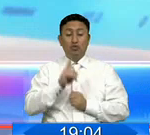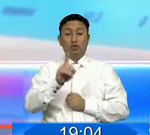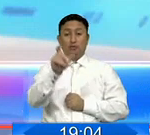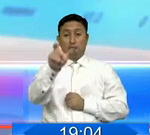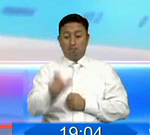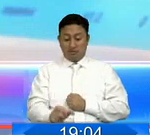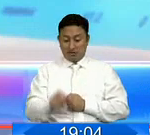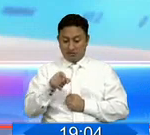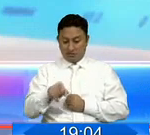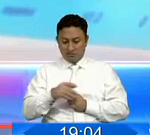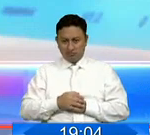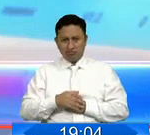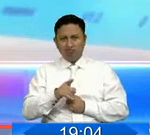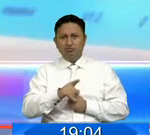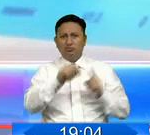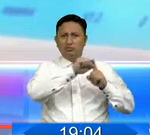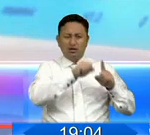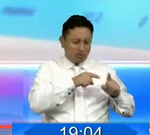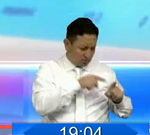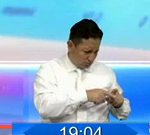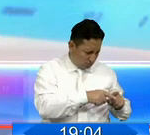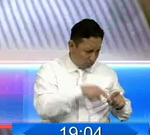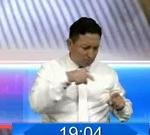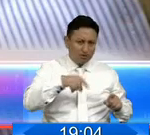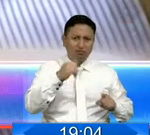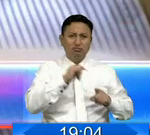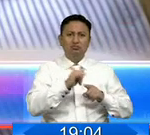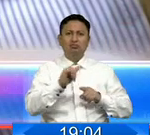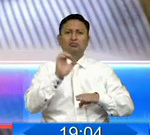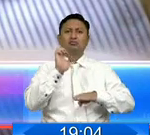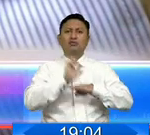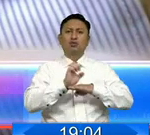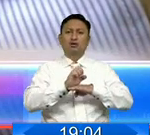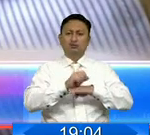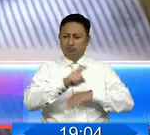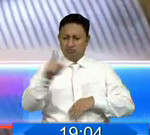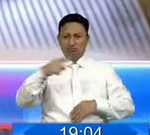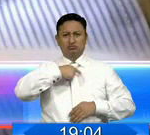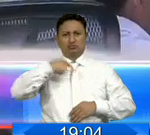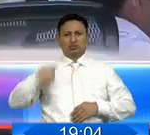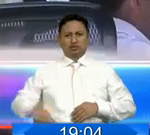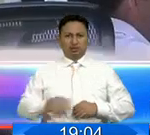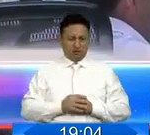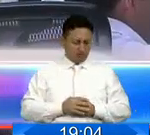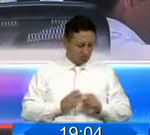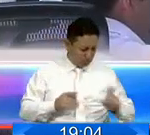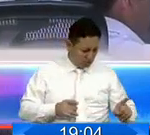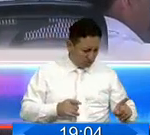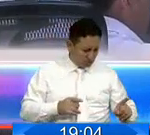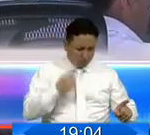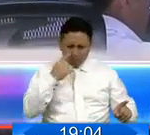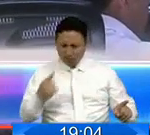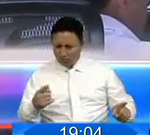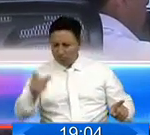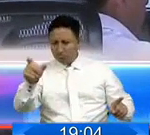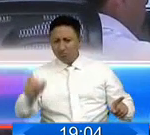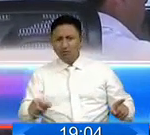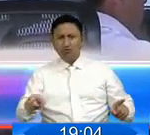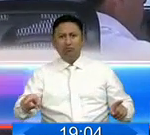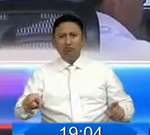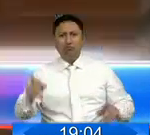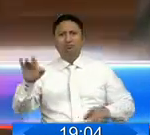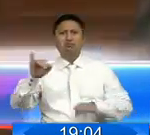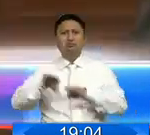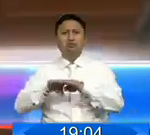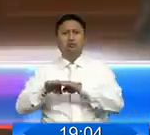casos, el sistema reflejaba que un usuario había salido del país y su destino era China, pero después de la comprobación, el usuario estaba en